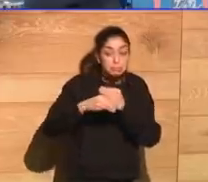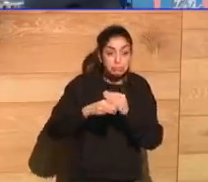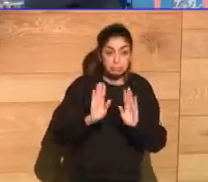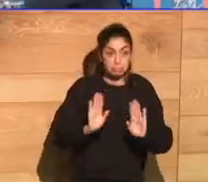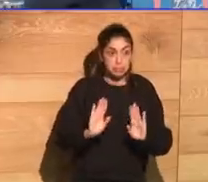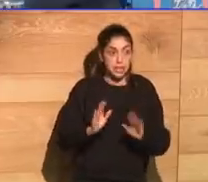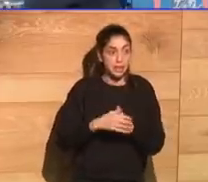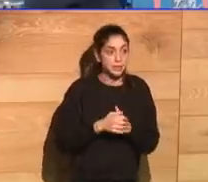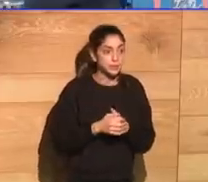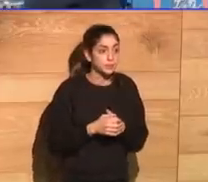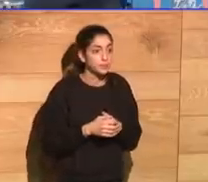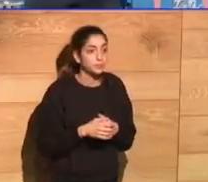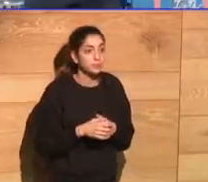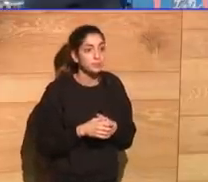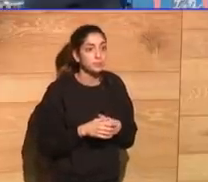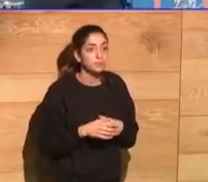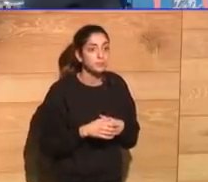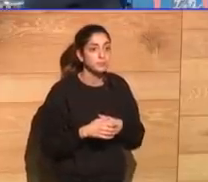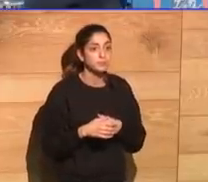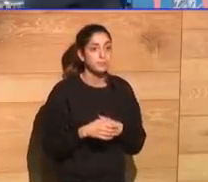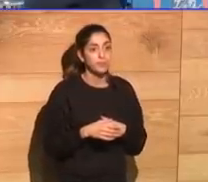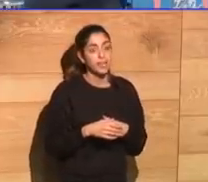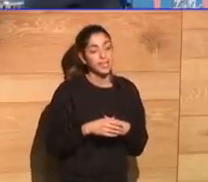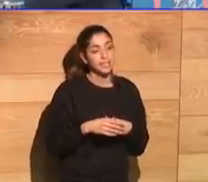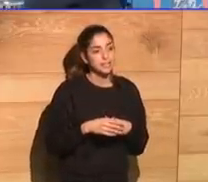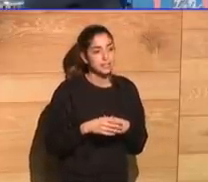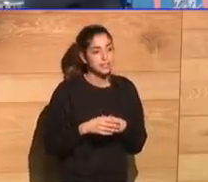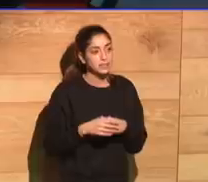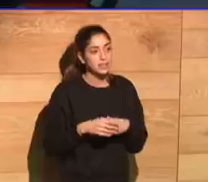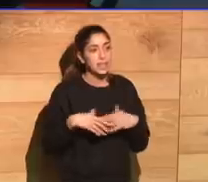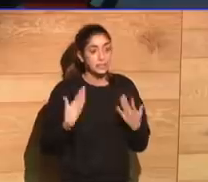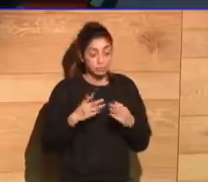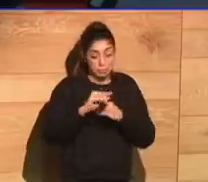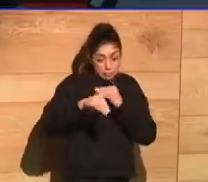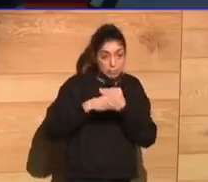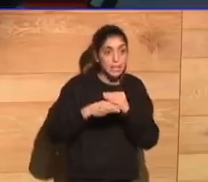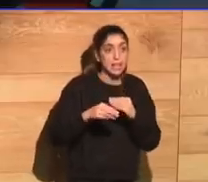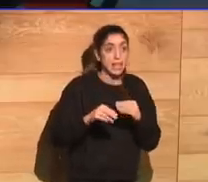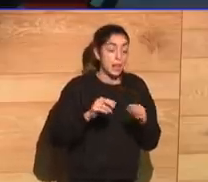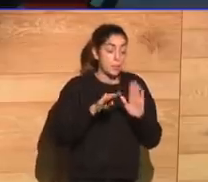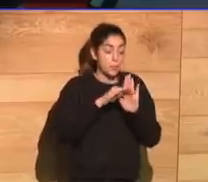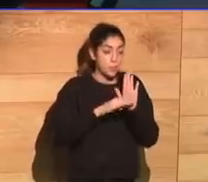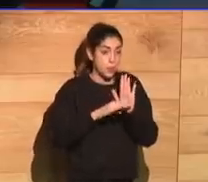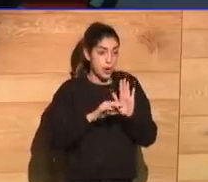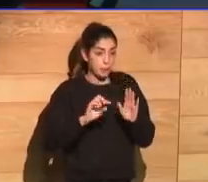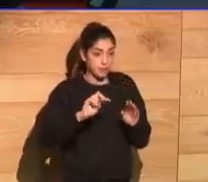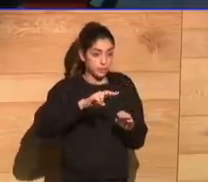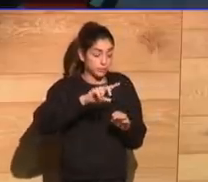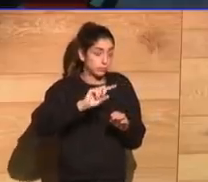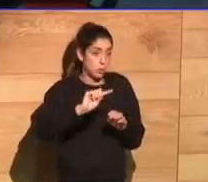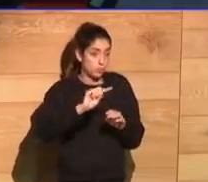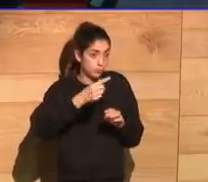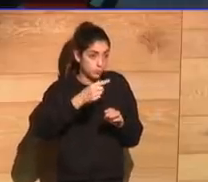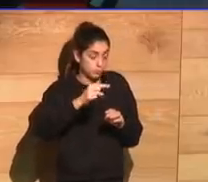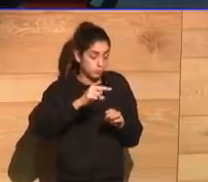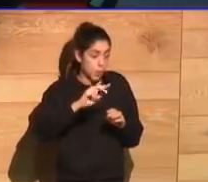2. No. O bueno, Superman 2. Está incluido en esto. En dos o tres programas llegamos a Superman 2, pero a este paso. Que está incluido